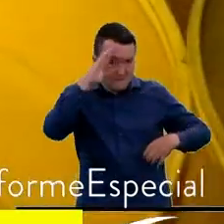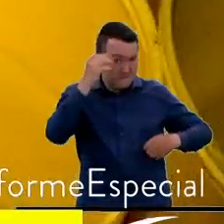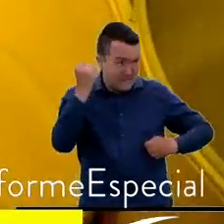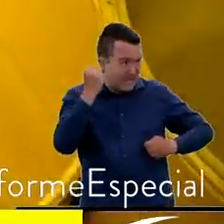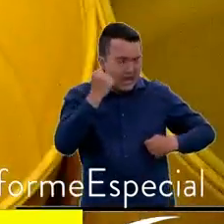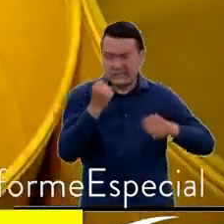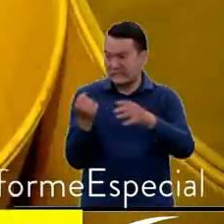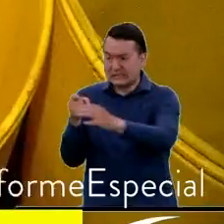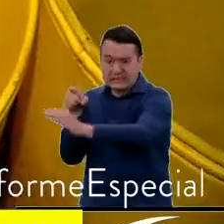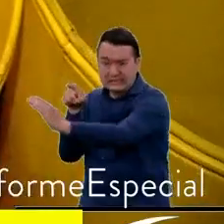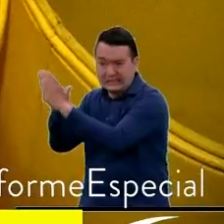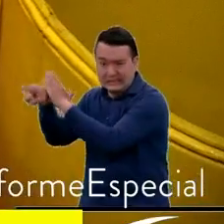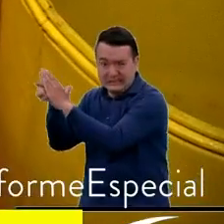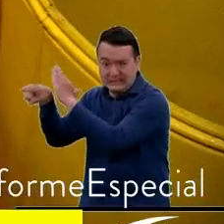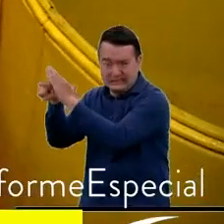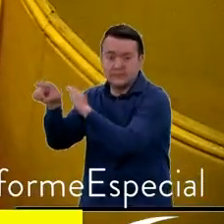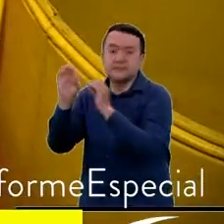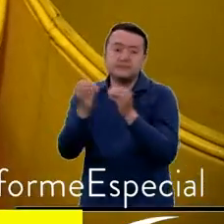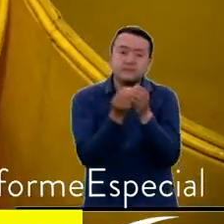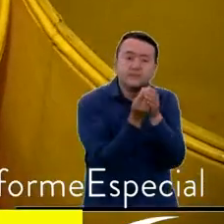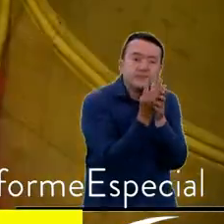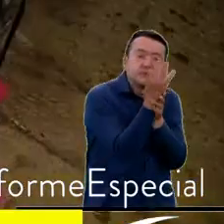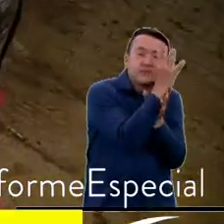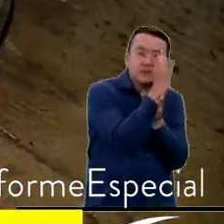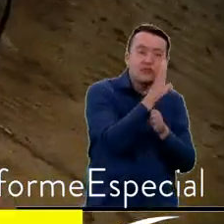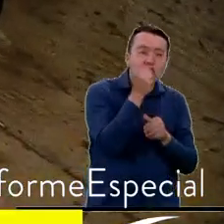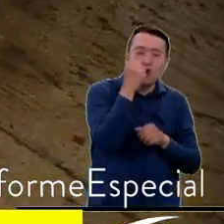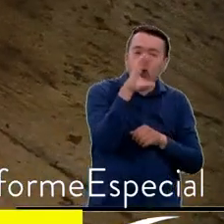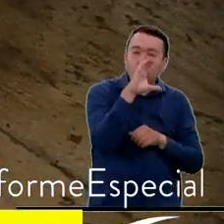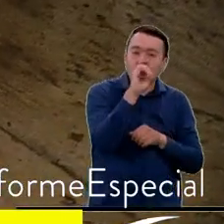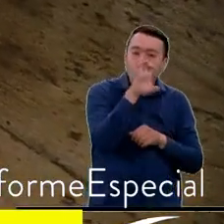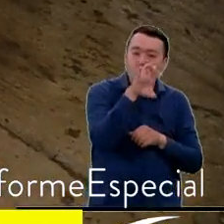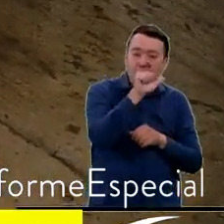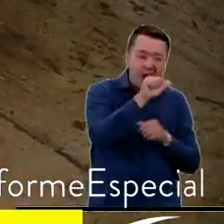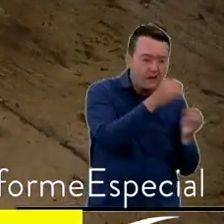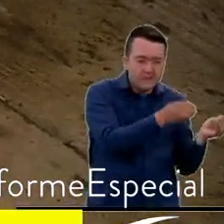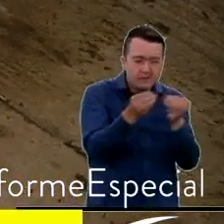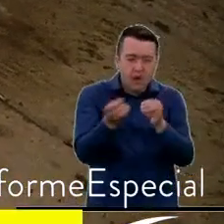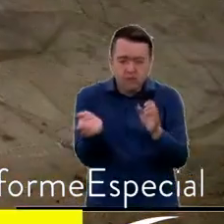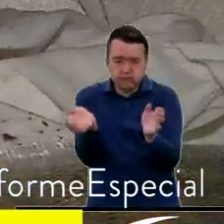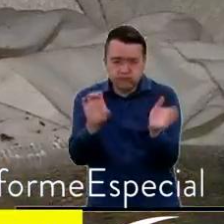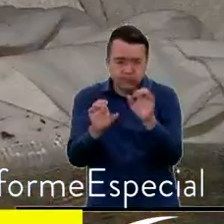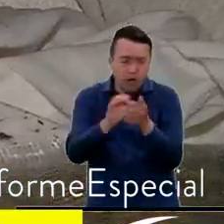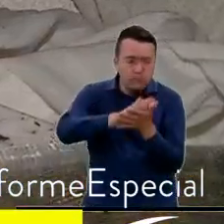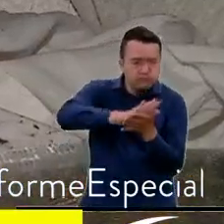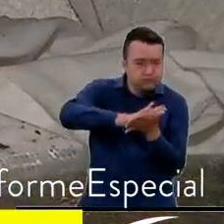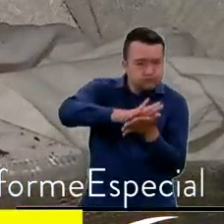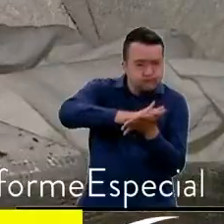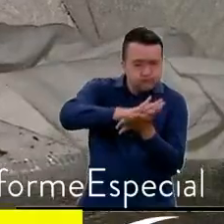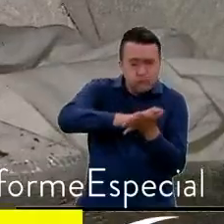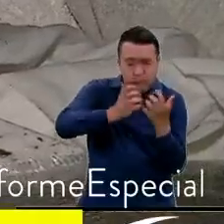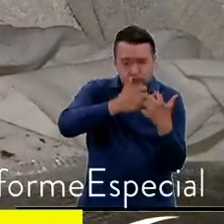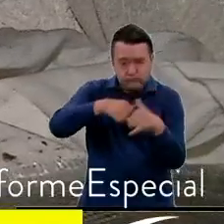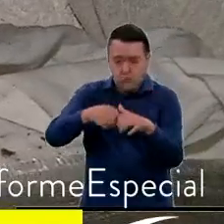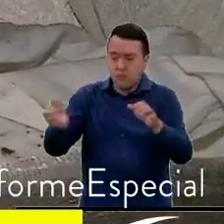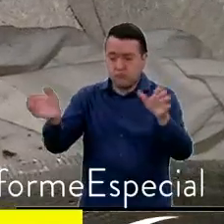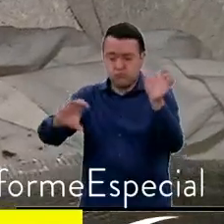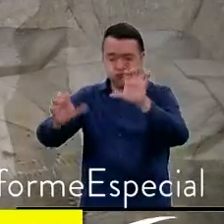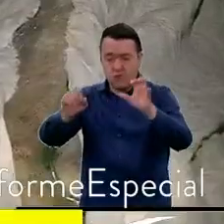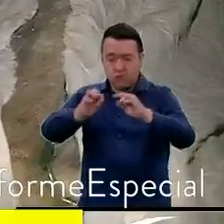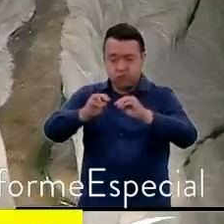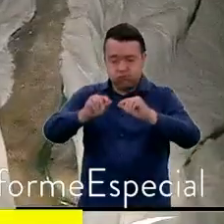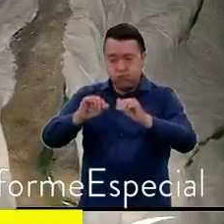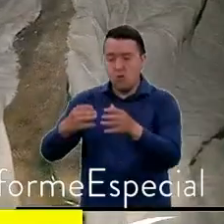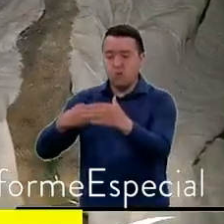de coca es inicialmente procesada artesanalmente, luego mezclada con ácido sulfúrico y otros químicos para ser convertida en pasta base de coca